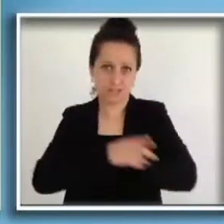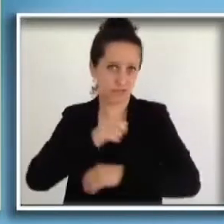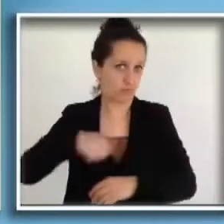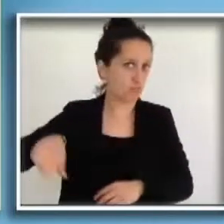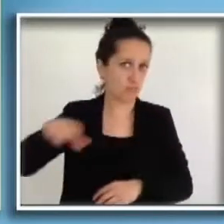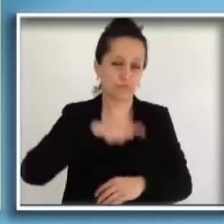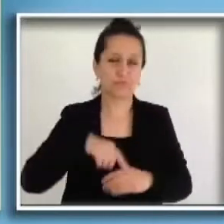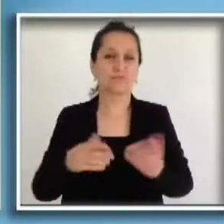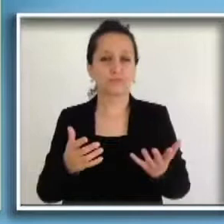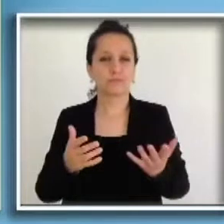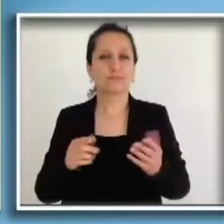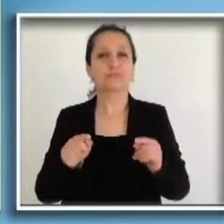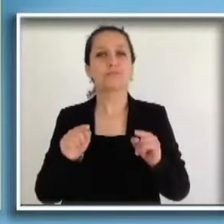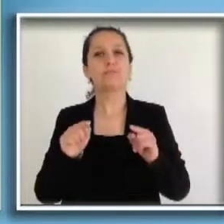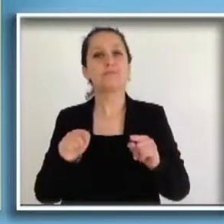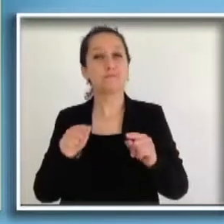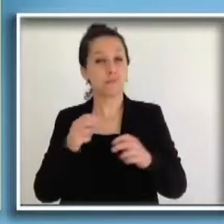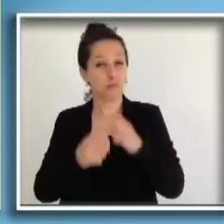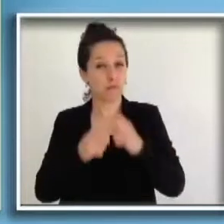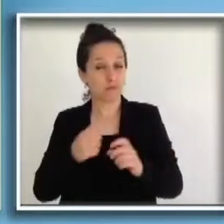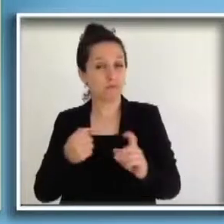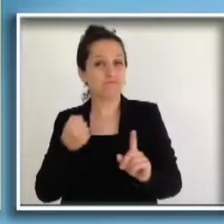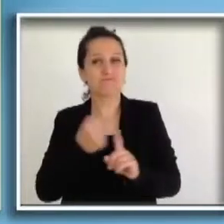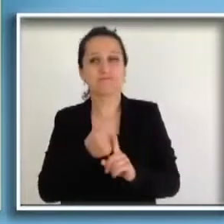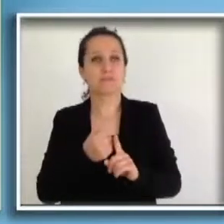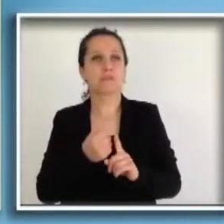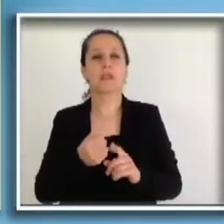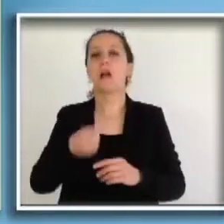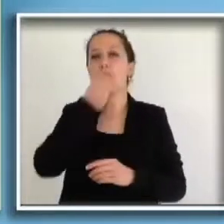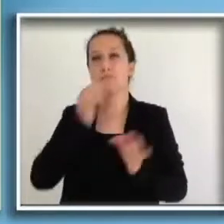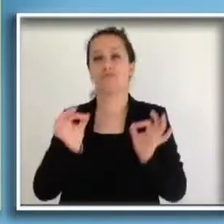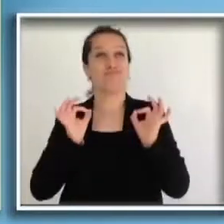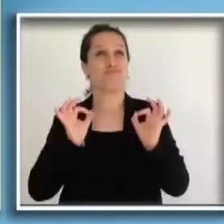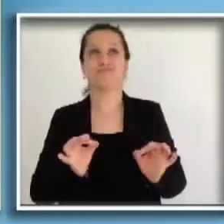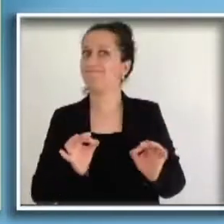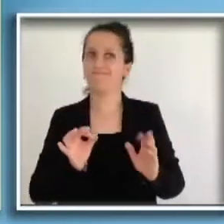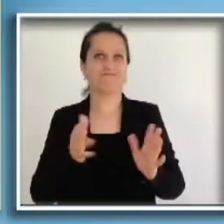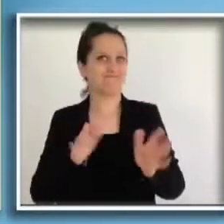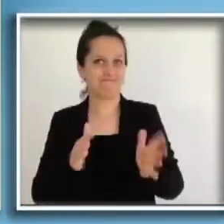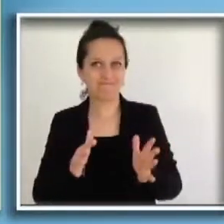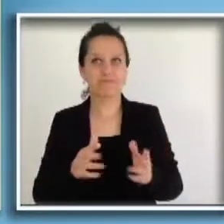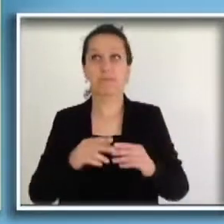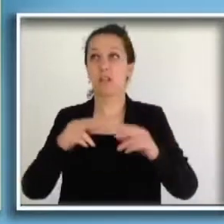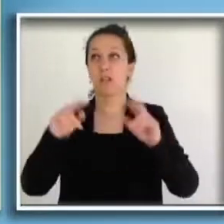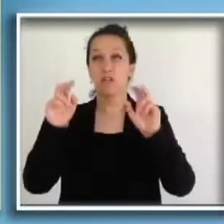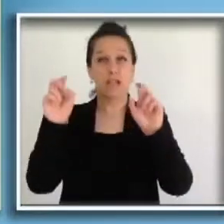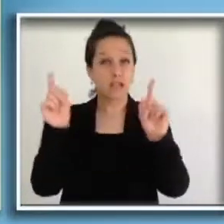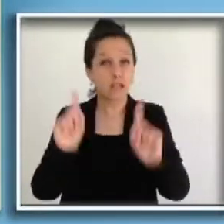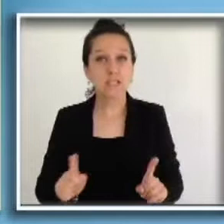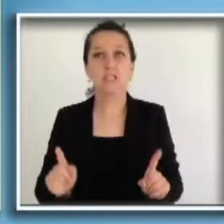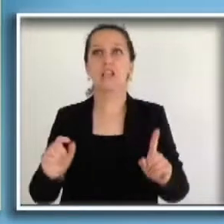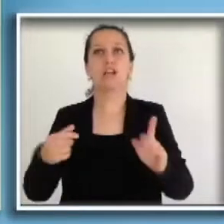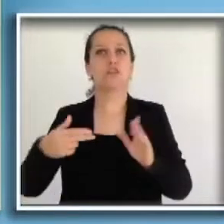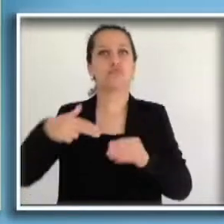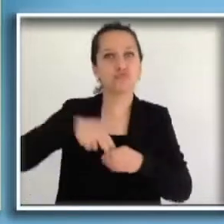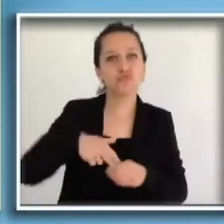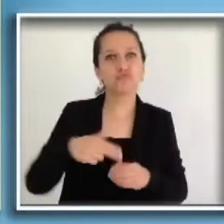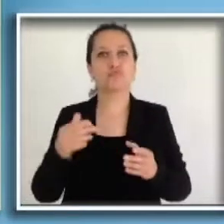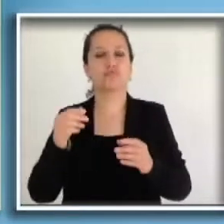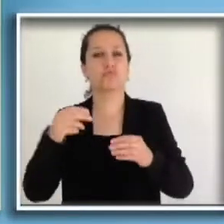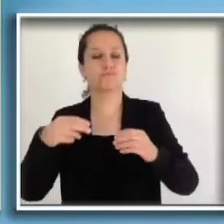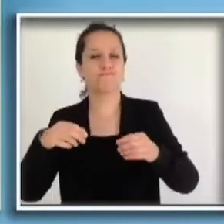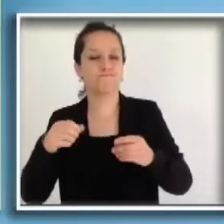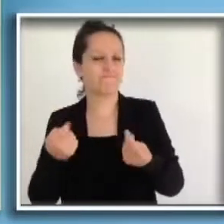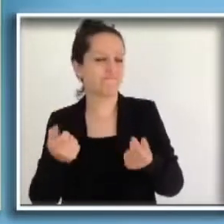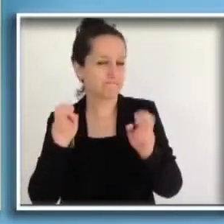afecta negativamente la seguridad alimentaria y energética lo que sumado a la crisis climática a la contaminación y al